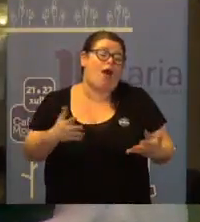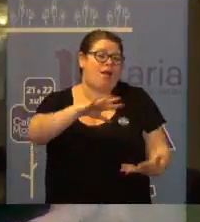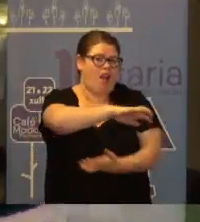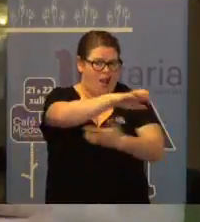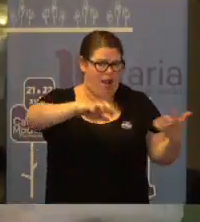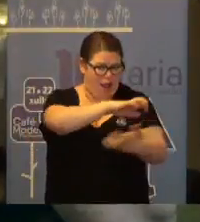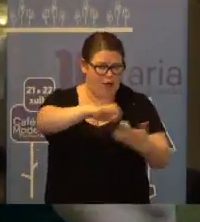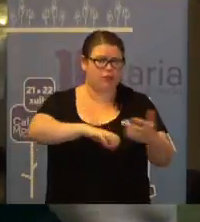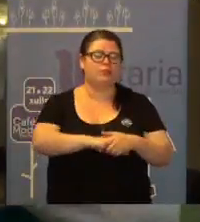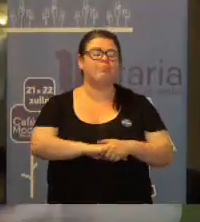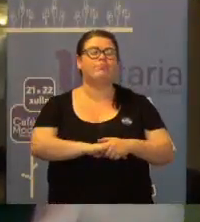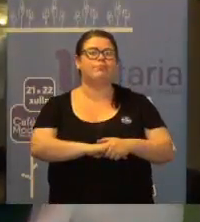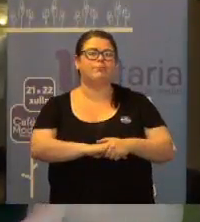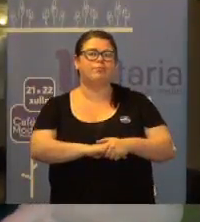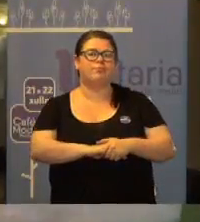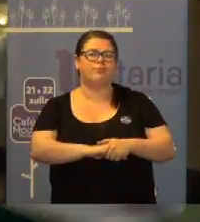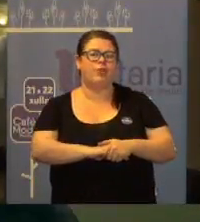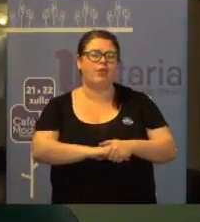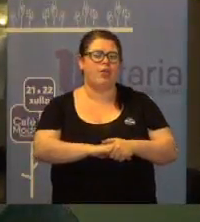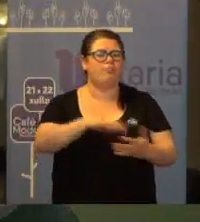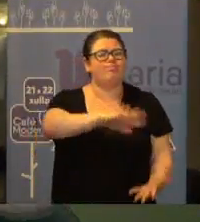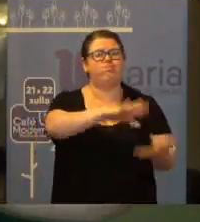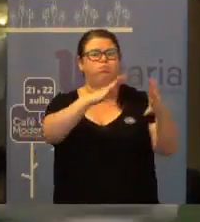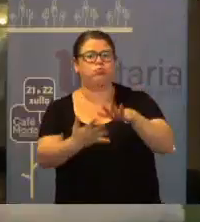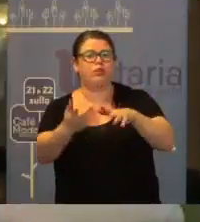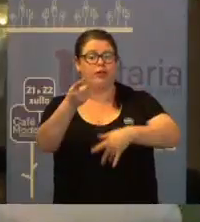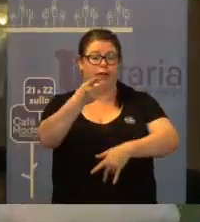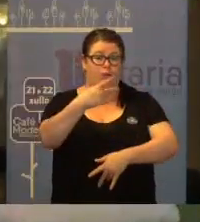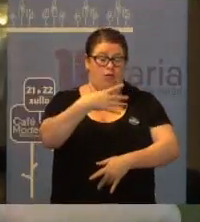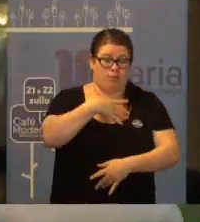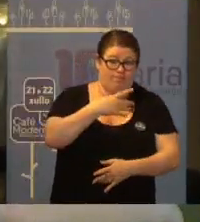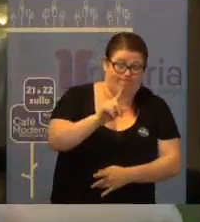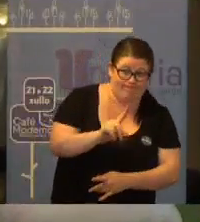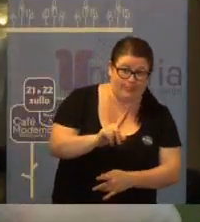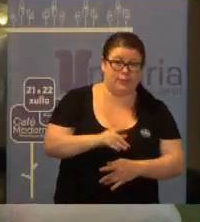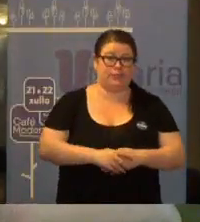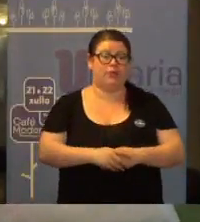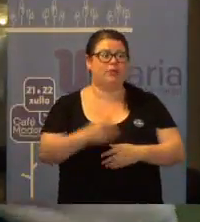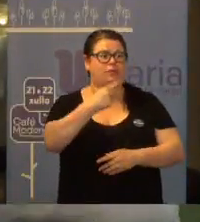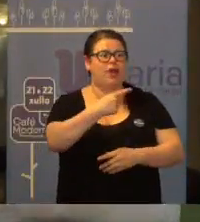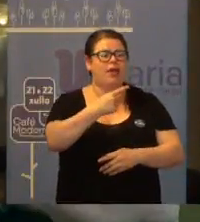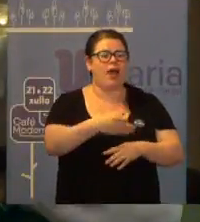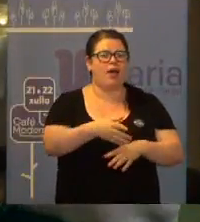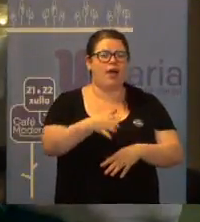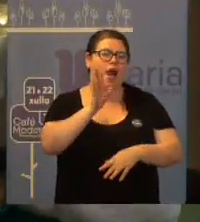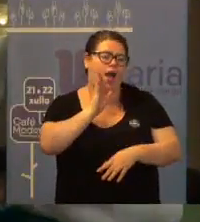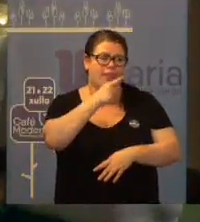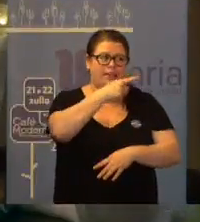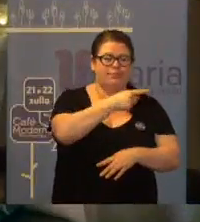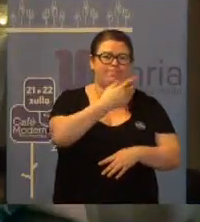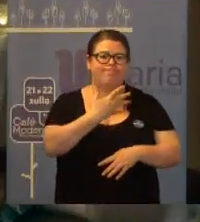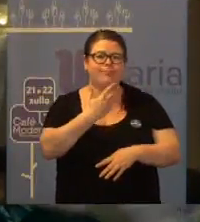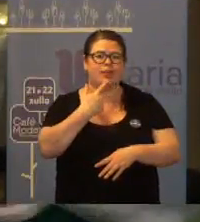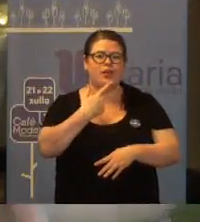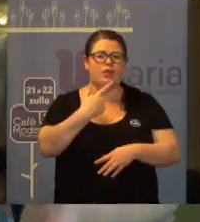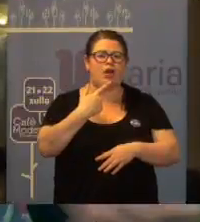novo paradigma pode non chegar a instalarse, pois un pouco na idea do que decía Antón, non? Tanto que está